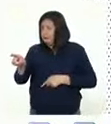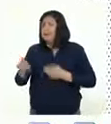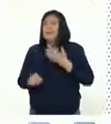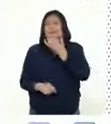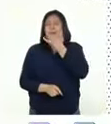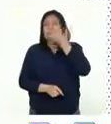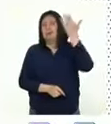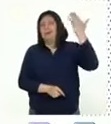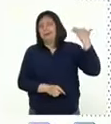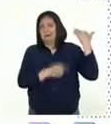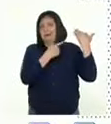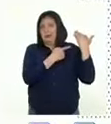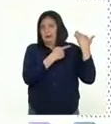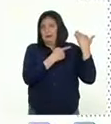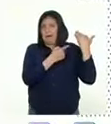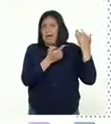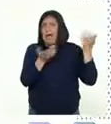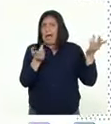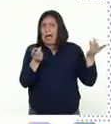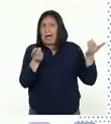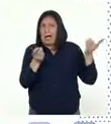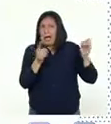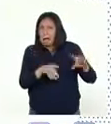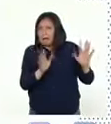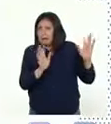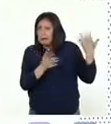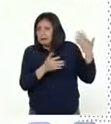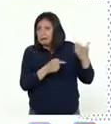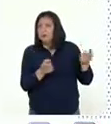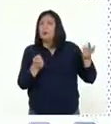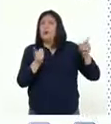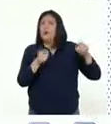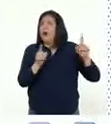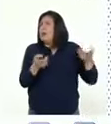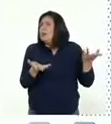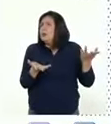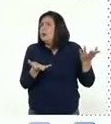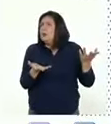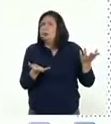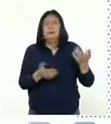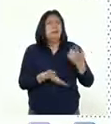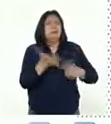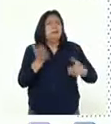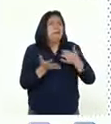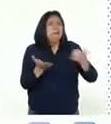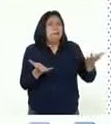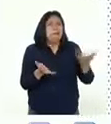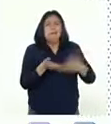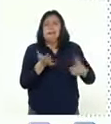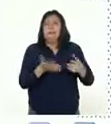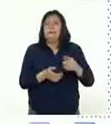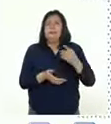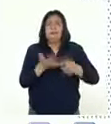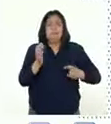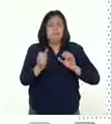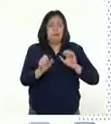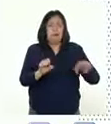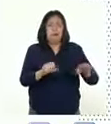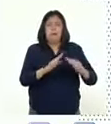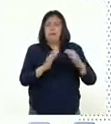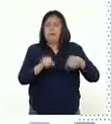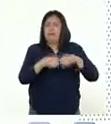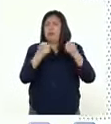el pasado. ¿Ha ocurrido antes? ¿Cuándo? ¿Qué pasó? ¿Cuáles fueron los